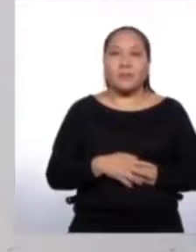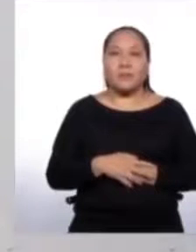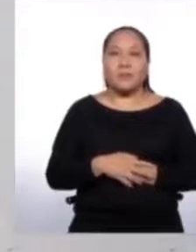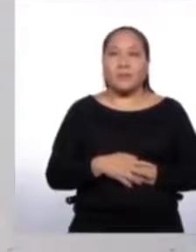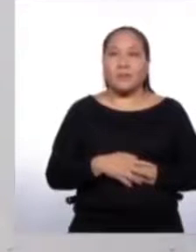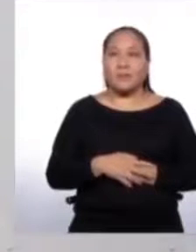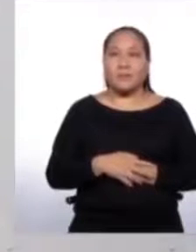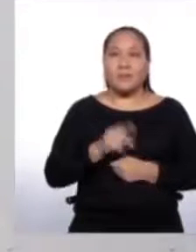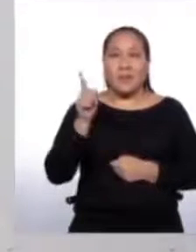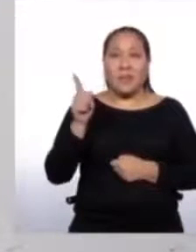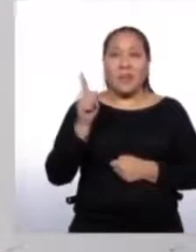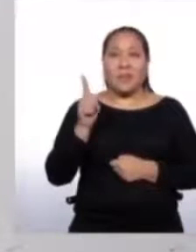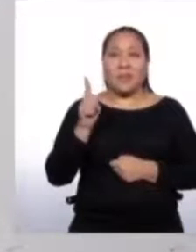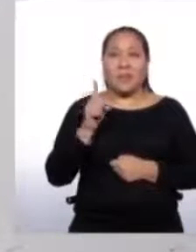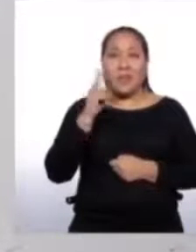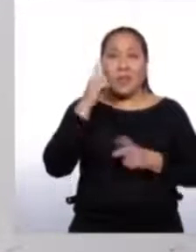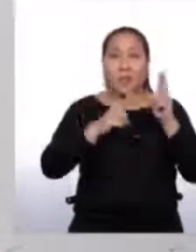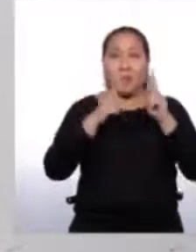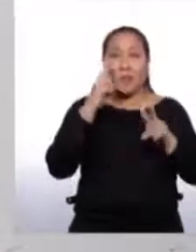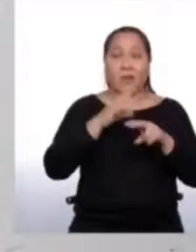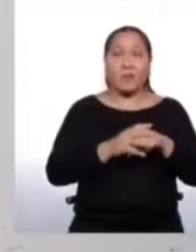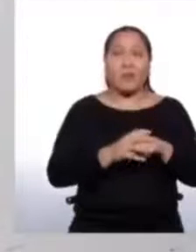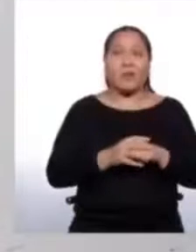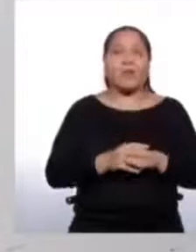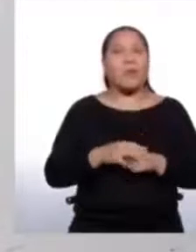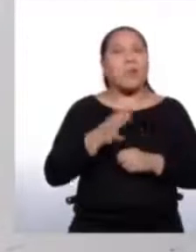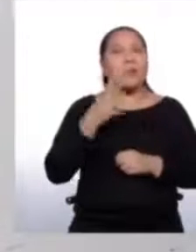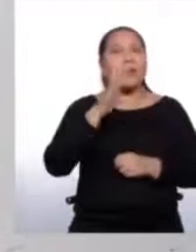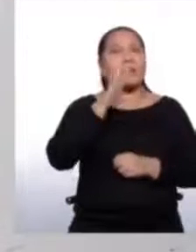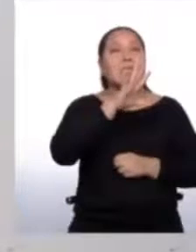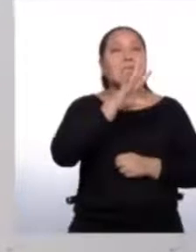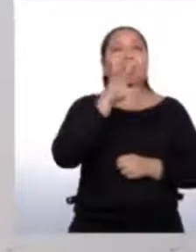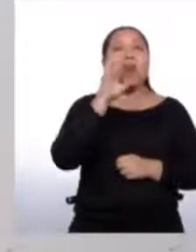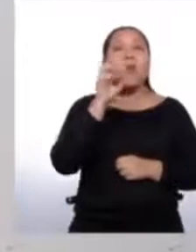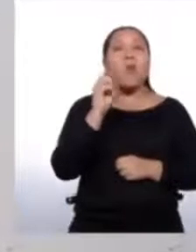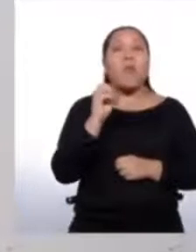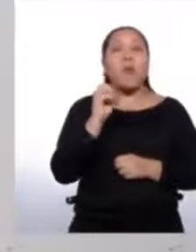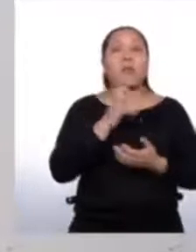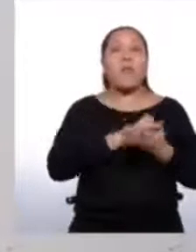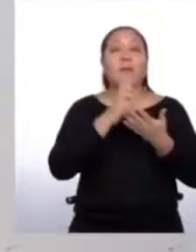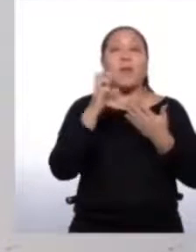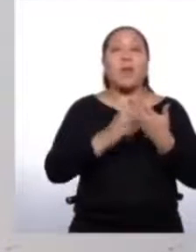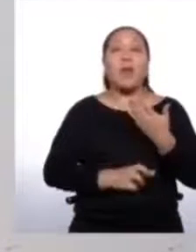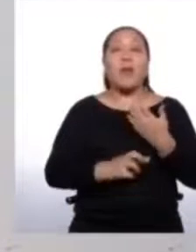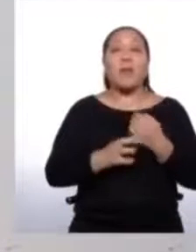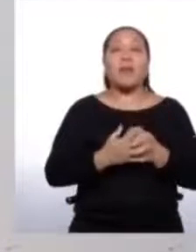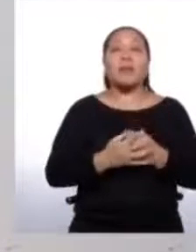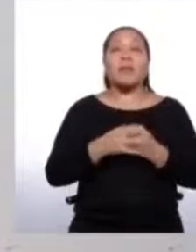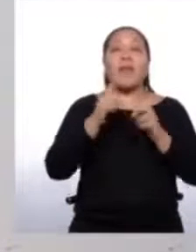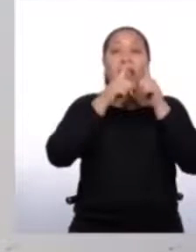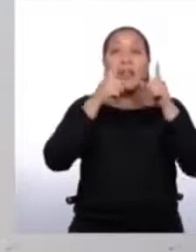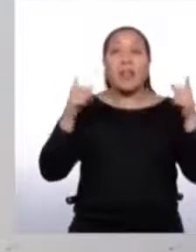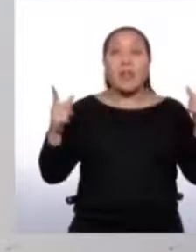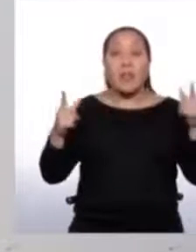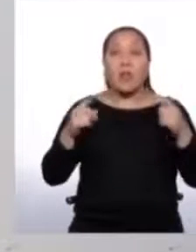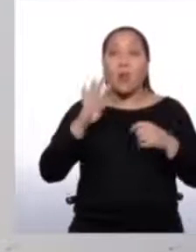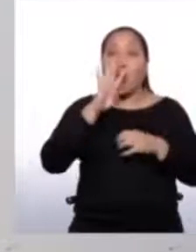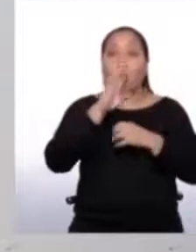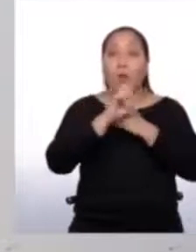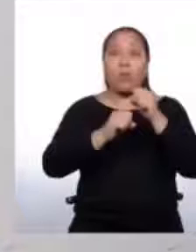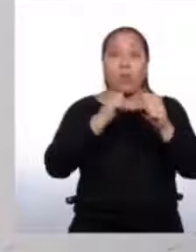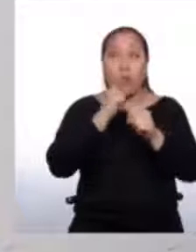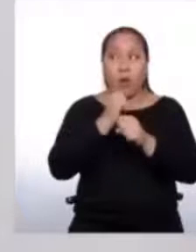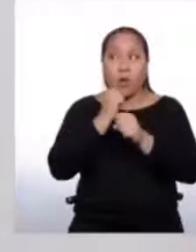El video que acabamos de ver fue uno de los casi 50 episodios del programa de literatura Historias de Papel que hicimos durante 4